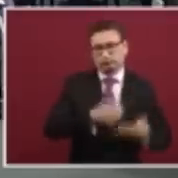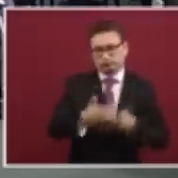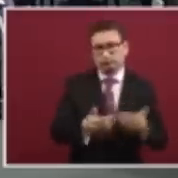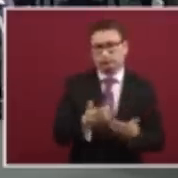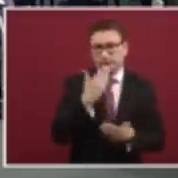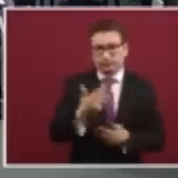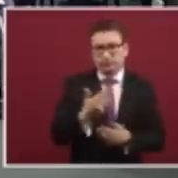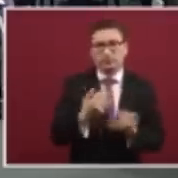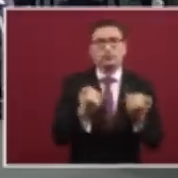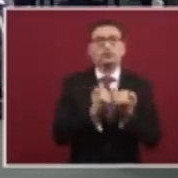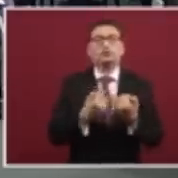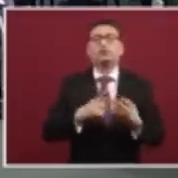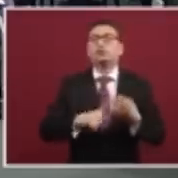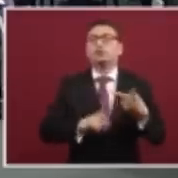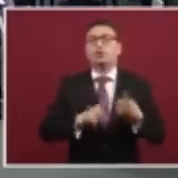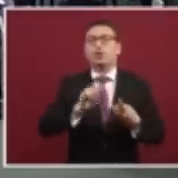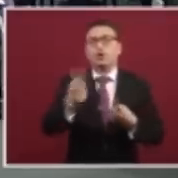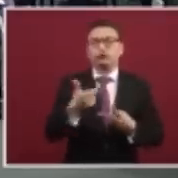La austeridad va bien.